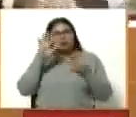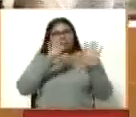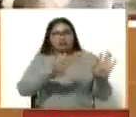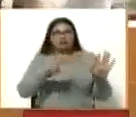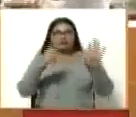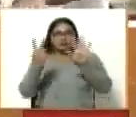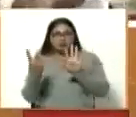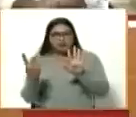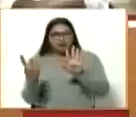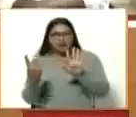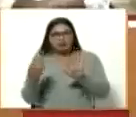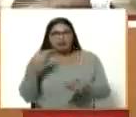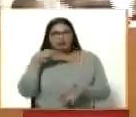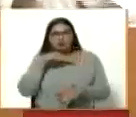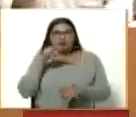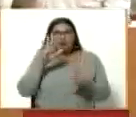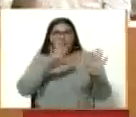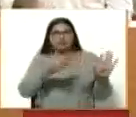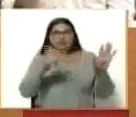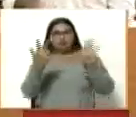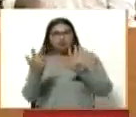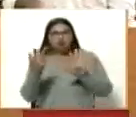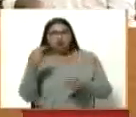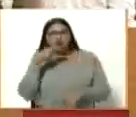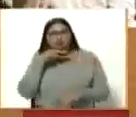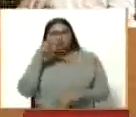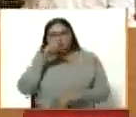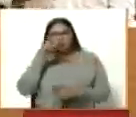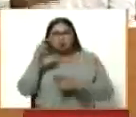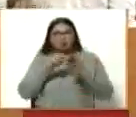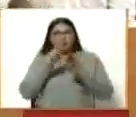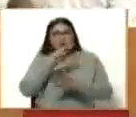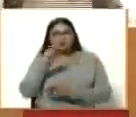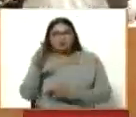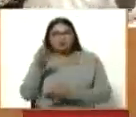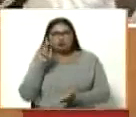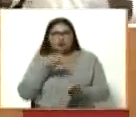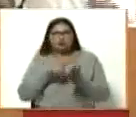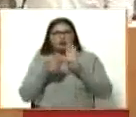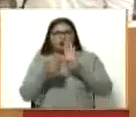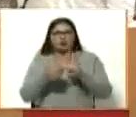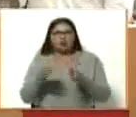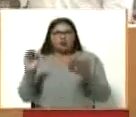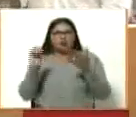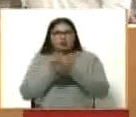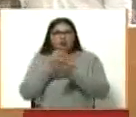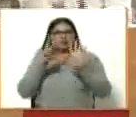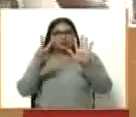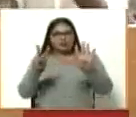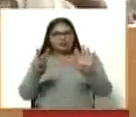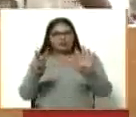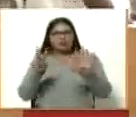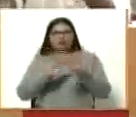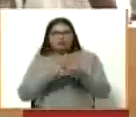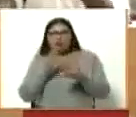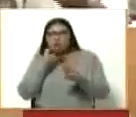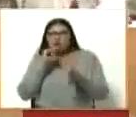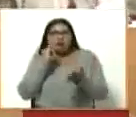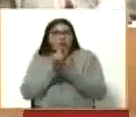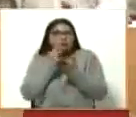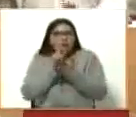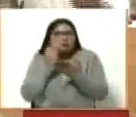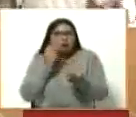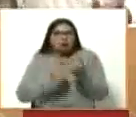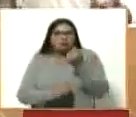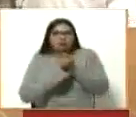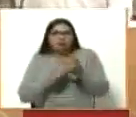octubre, el 18 de octubre del año 2021, apenas se presentó en el juzgado, le eliminaron 7 cargos de lavado porque no tenía ninguna base.